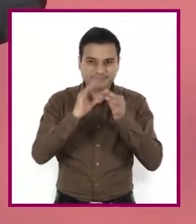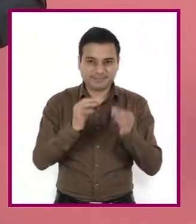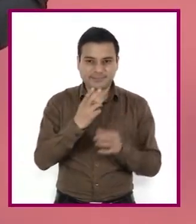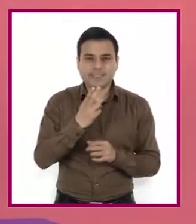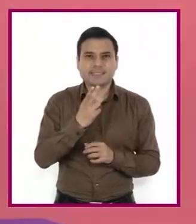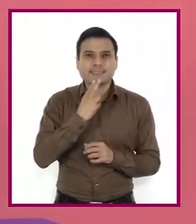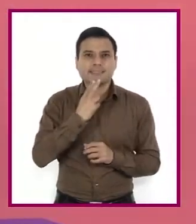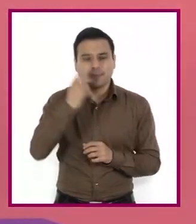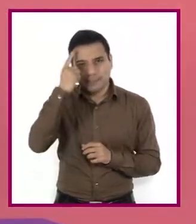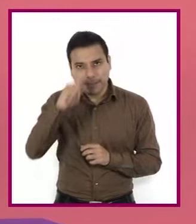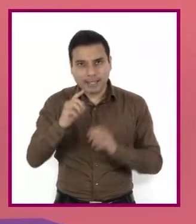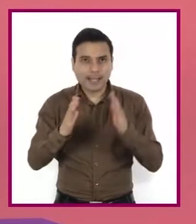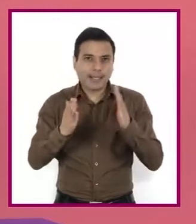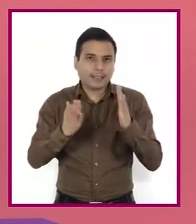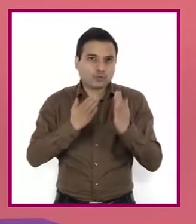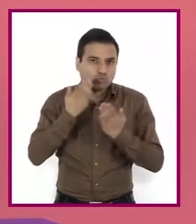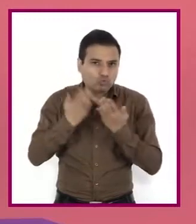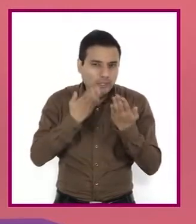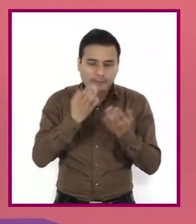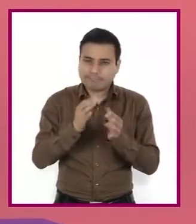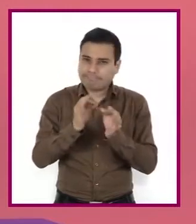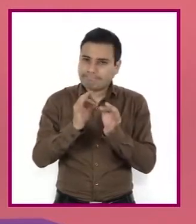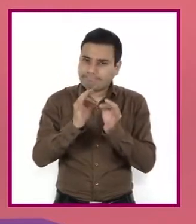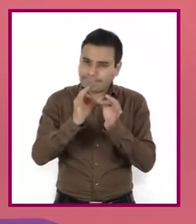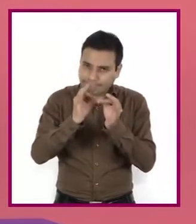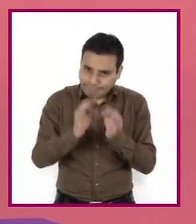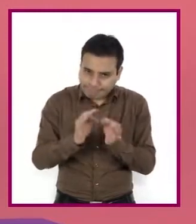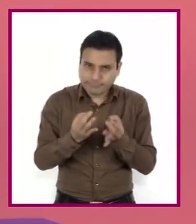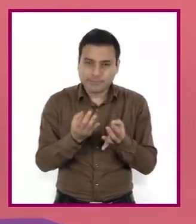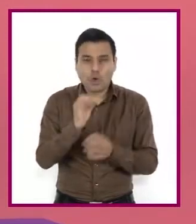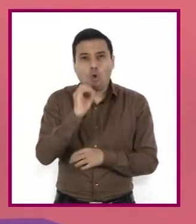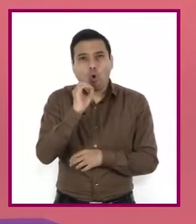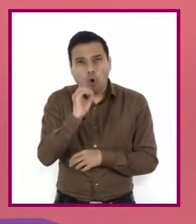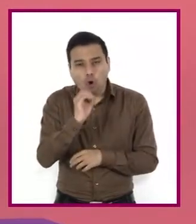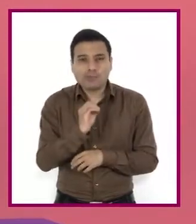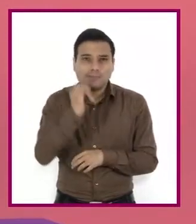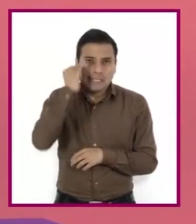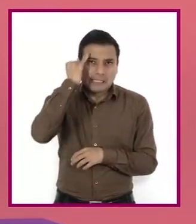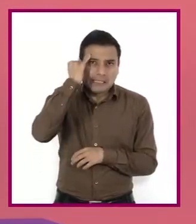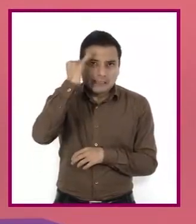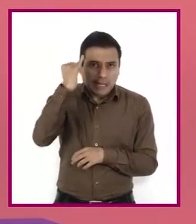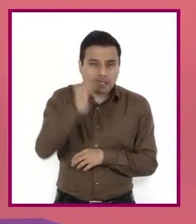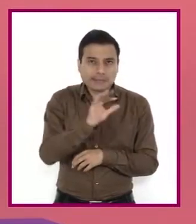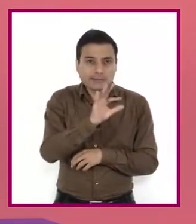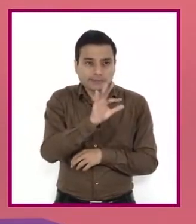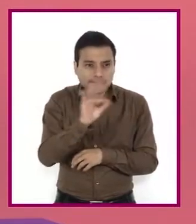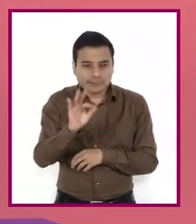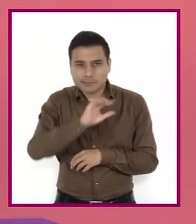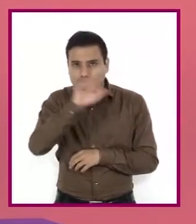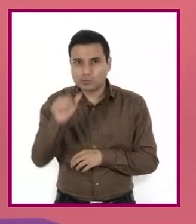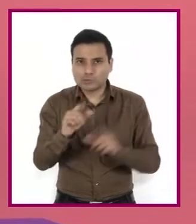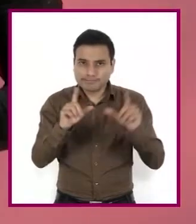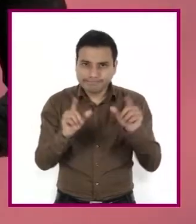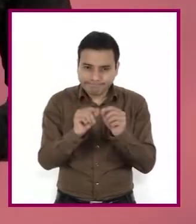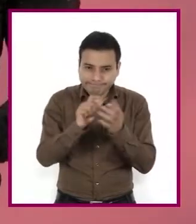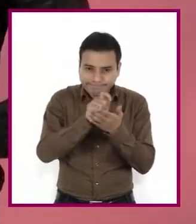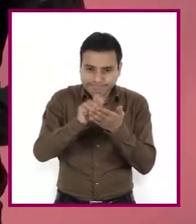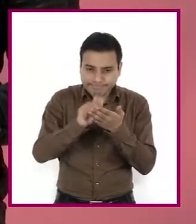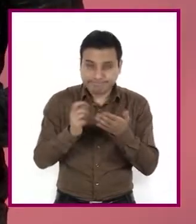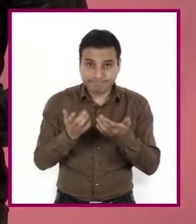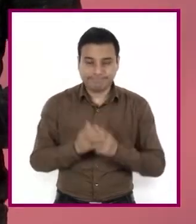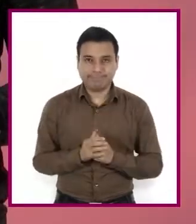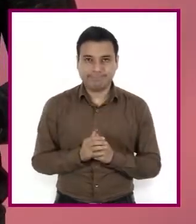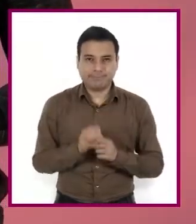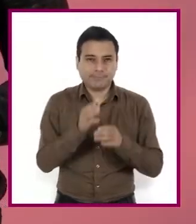para estudiar de forma concreta o utilizar la selección de ideas para construir textos más elaborados.